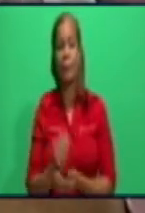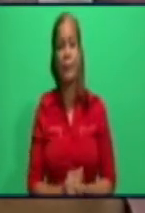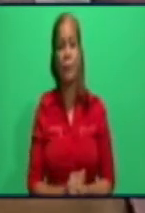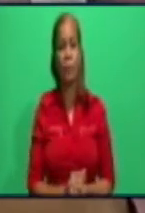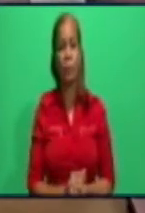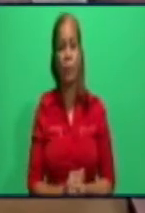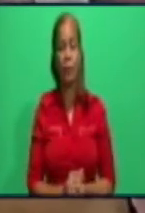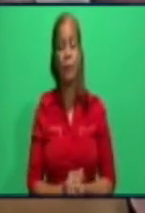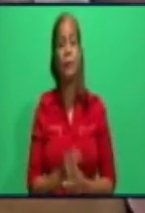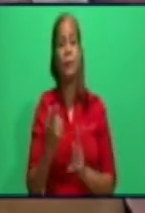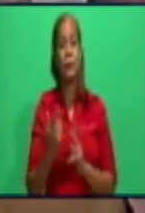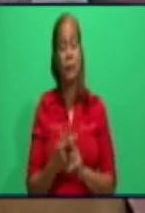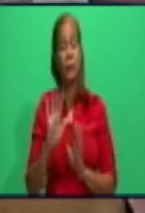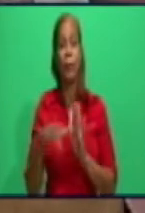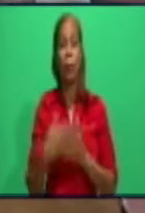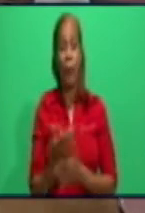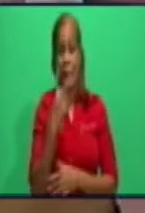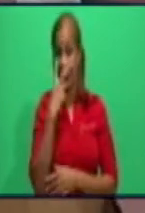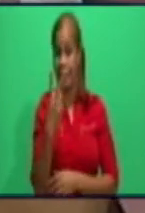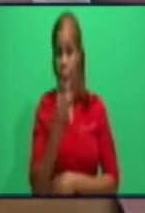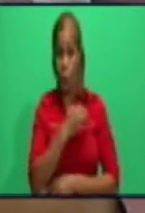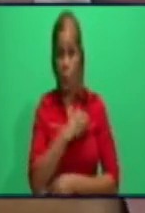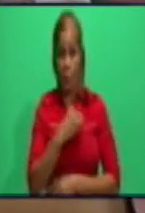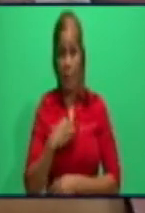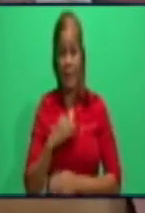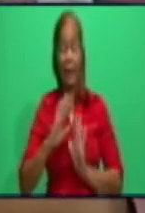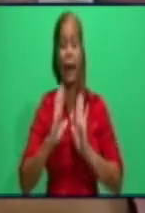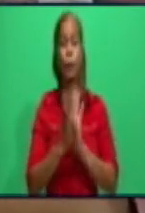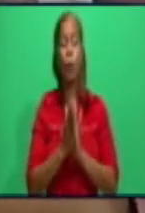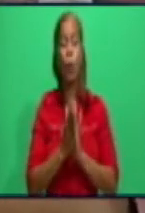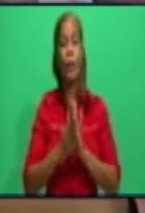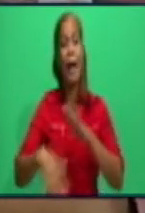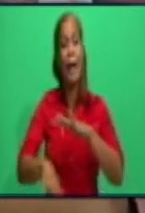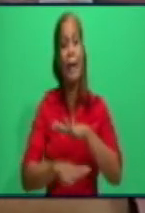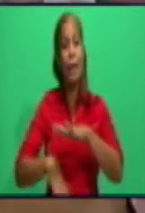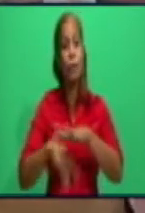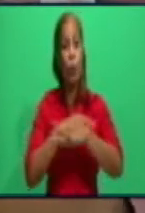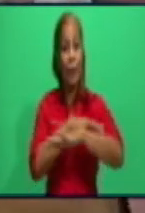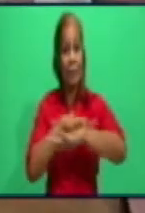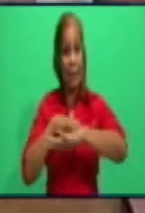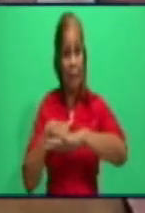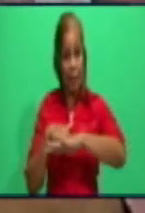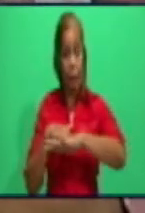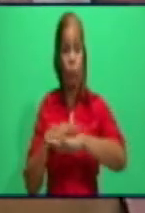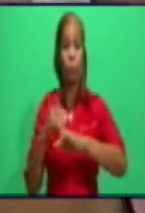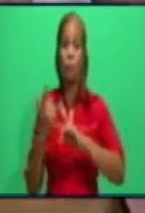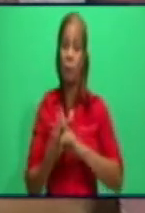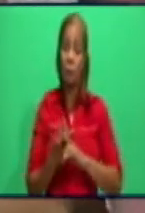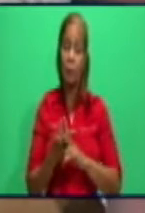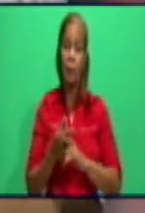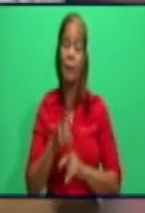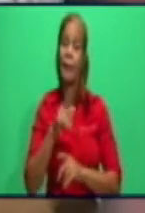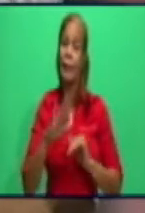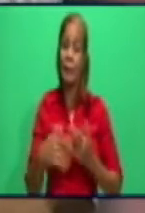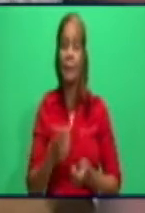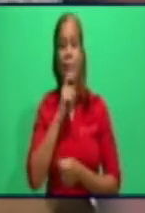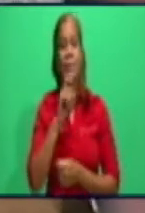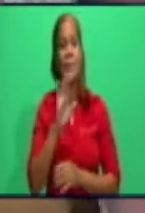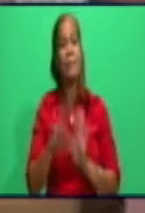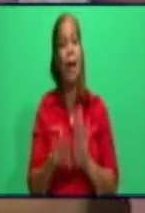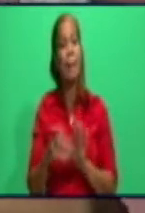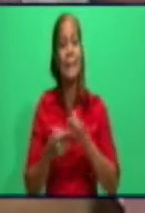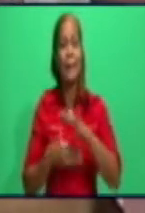damos atención médica a toda esta zona de acá del Cauto, es inevitable la entrada. Ahora, se tomaron una serie de